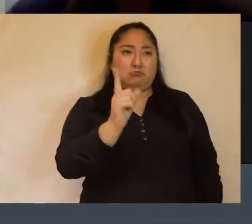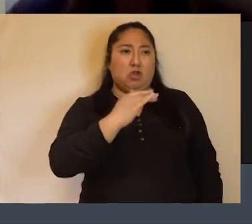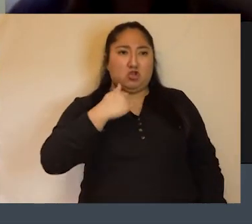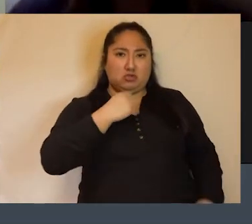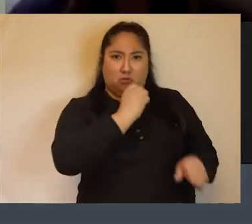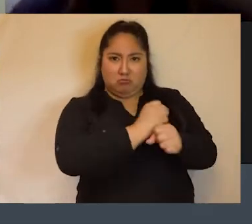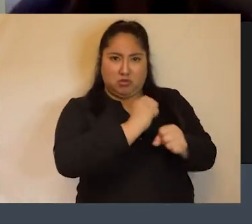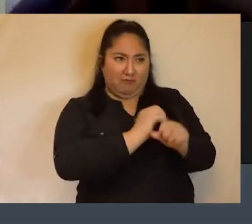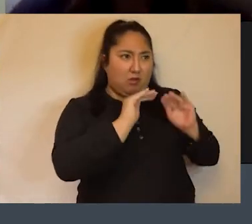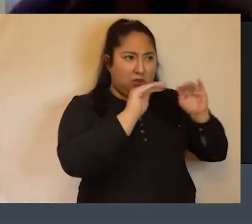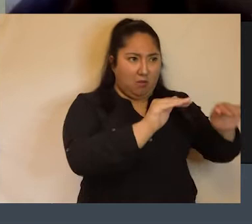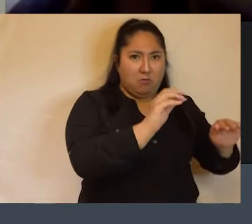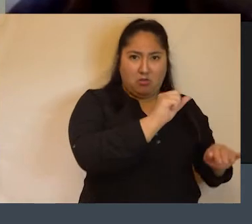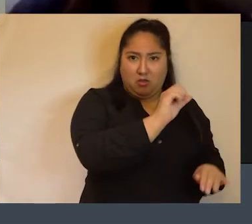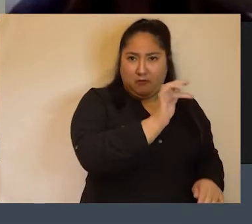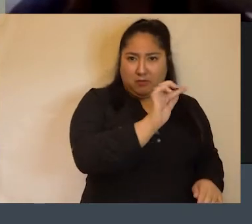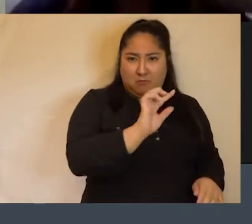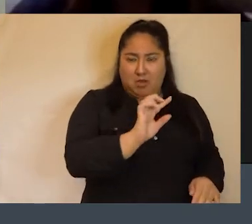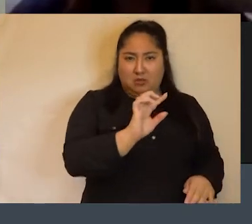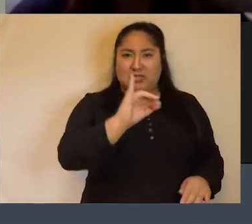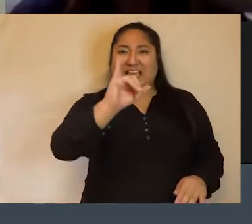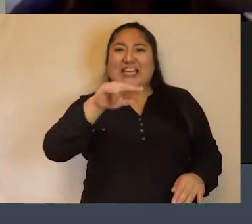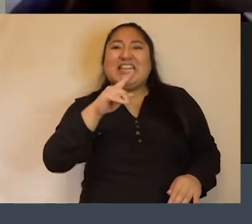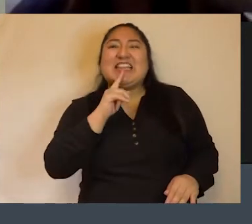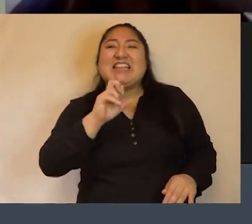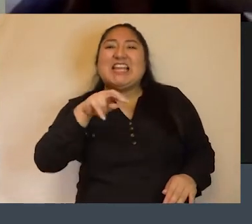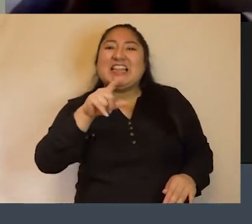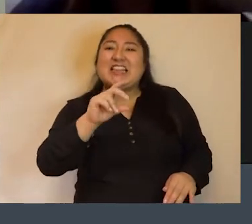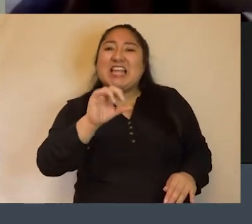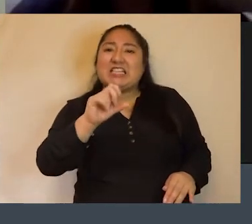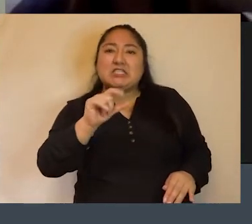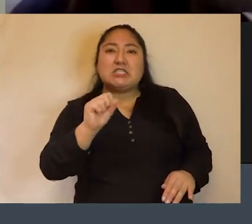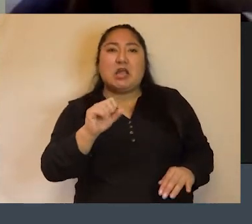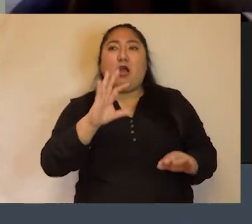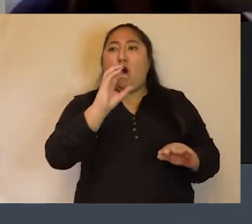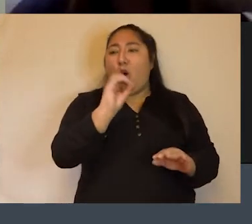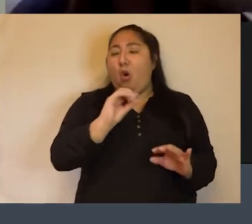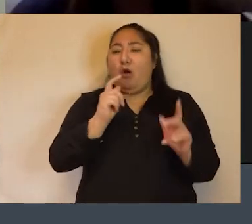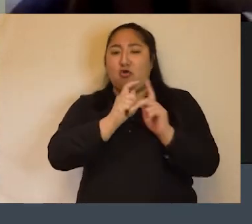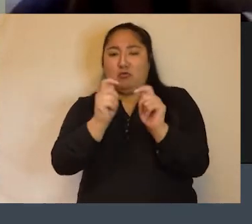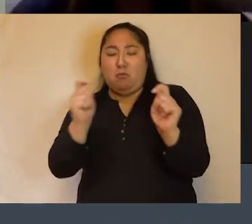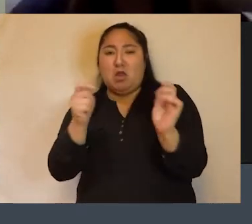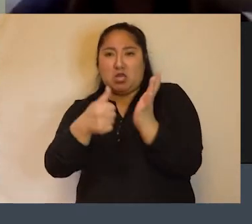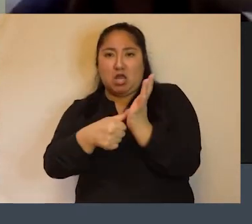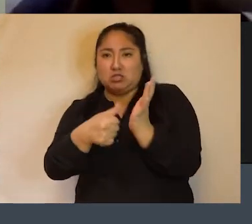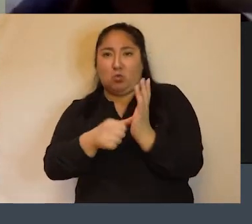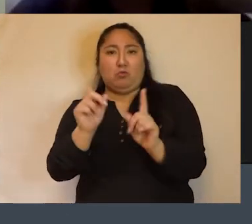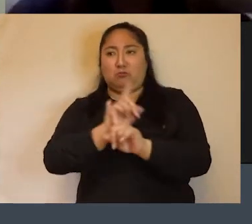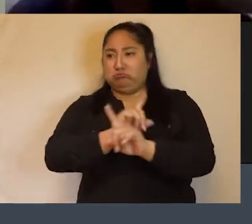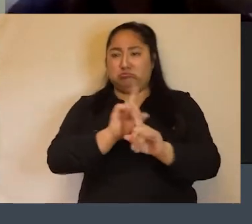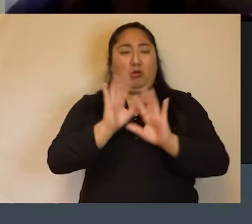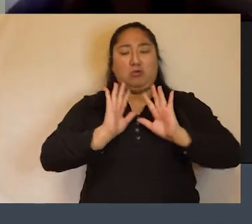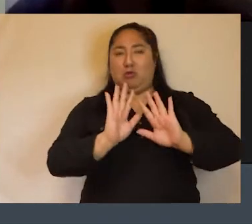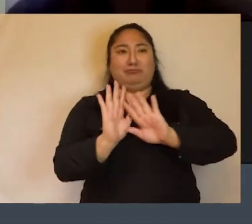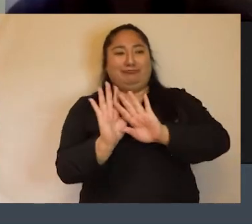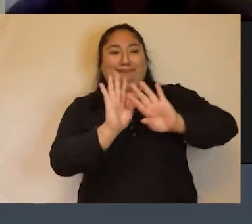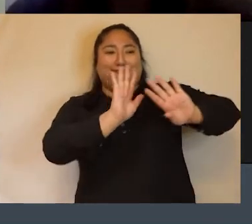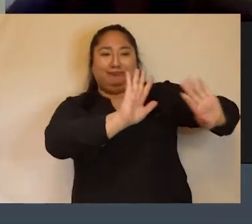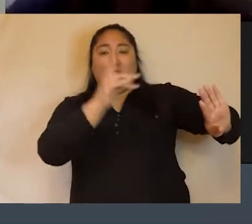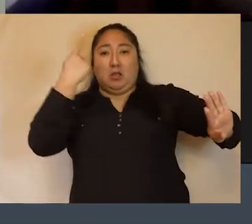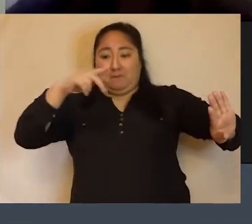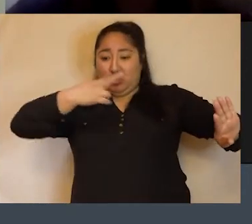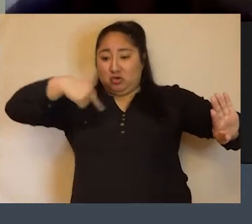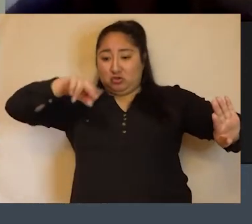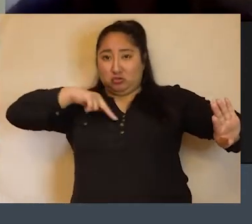yo no trabajo para las AFP, no trabajo para las superintendencias, no trabajo para las compañías de seguro, pero sí nosotros como asesores